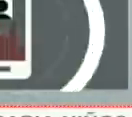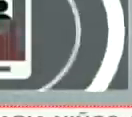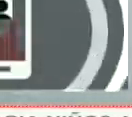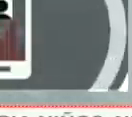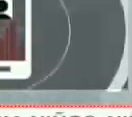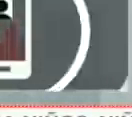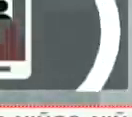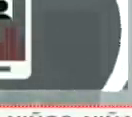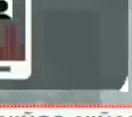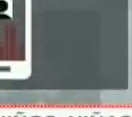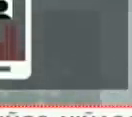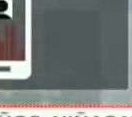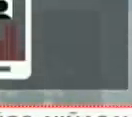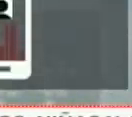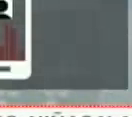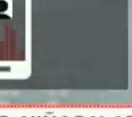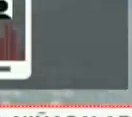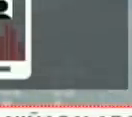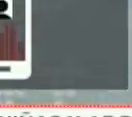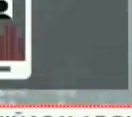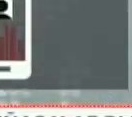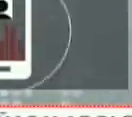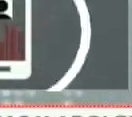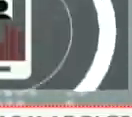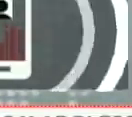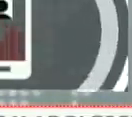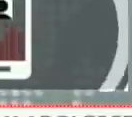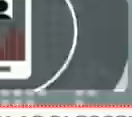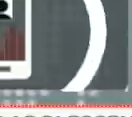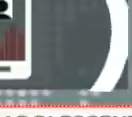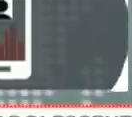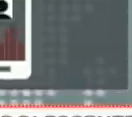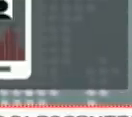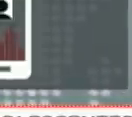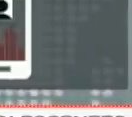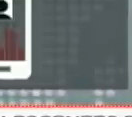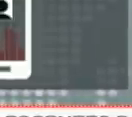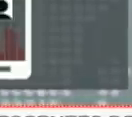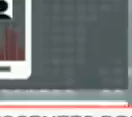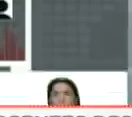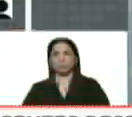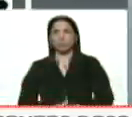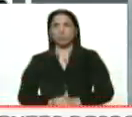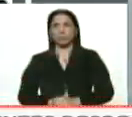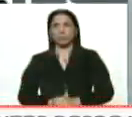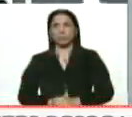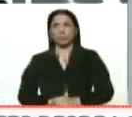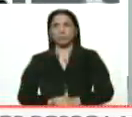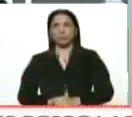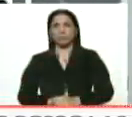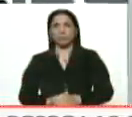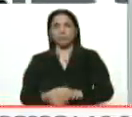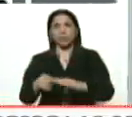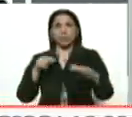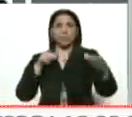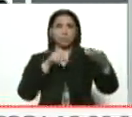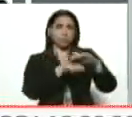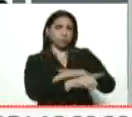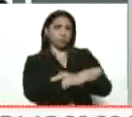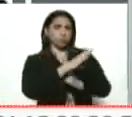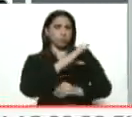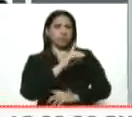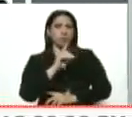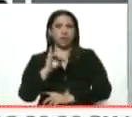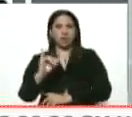cuarentena de 2 semanas. Se le tomó la prueba molecular dando positivo y está ingresada en el Centro de